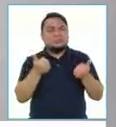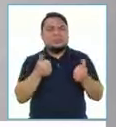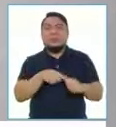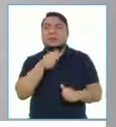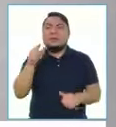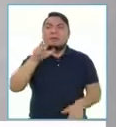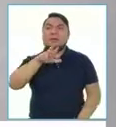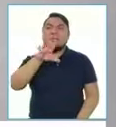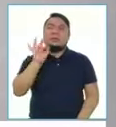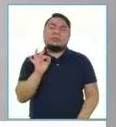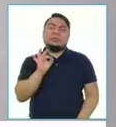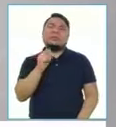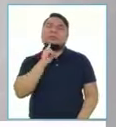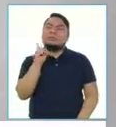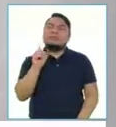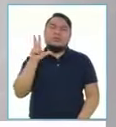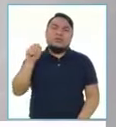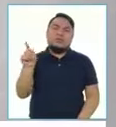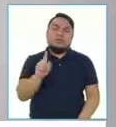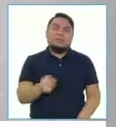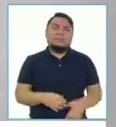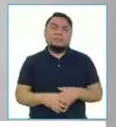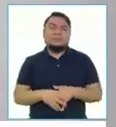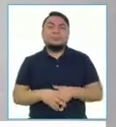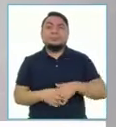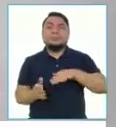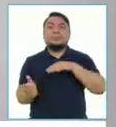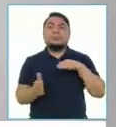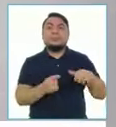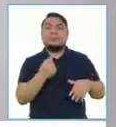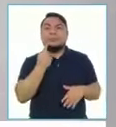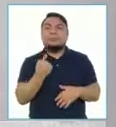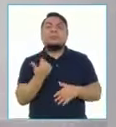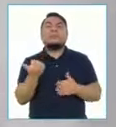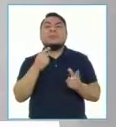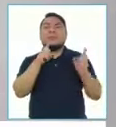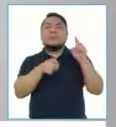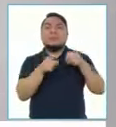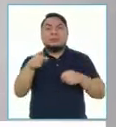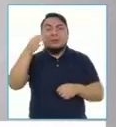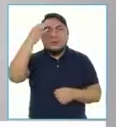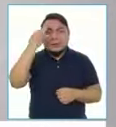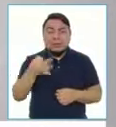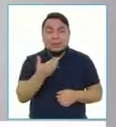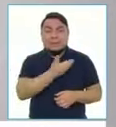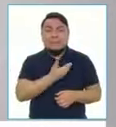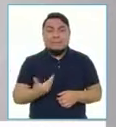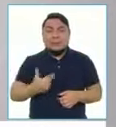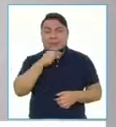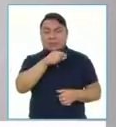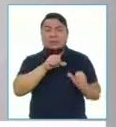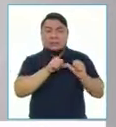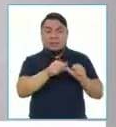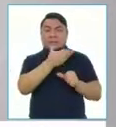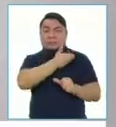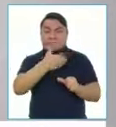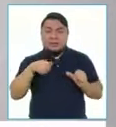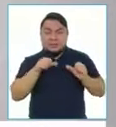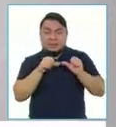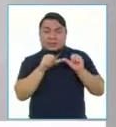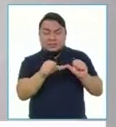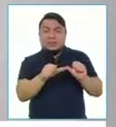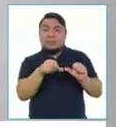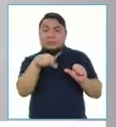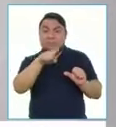y 39% lo desaprueba. Vamos con la claqueta número 2, que es: ¿cree que Martín Vizcarra debe continuar como presidente de